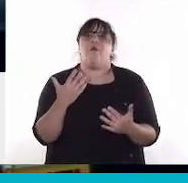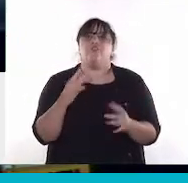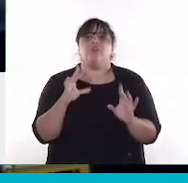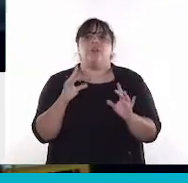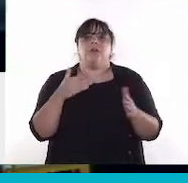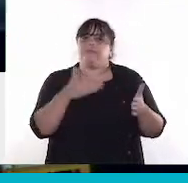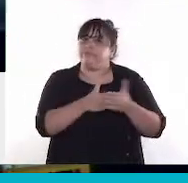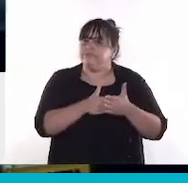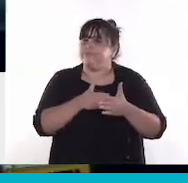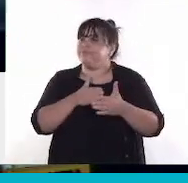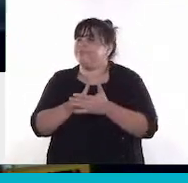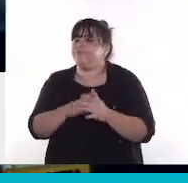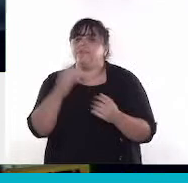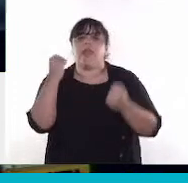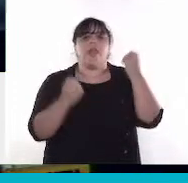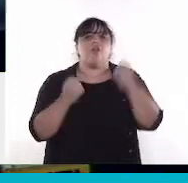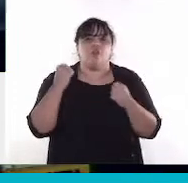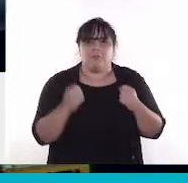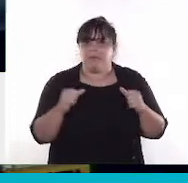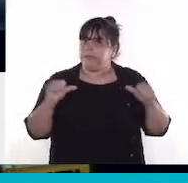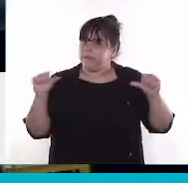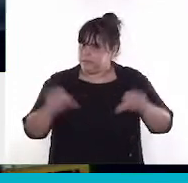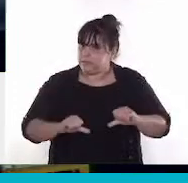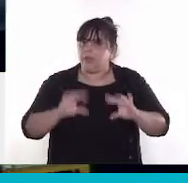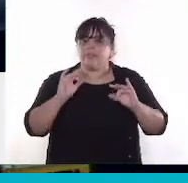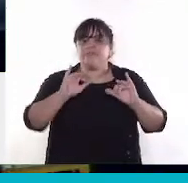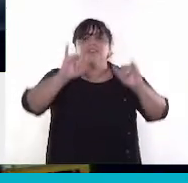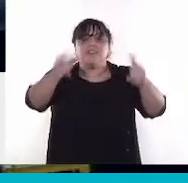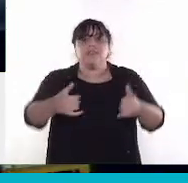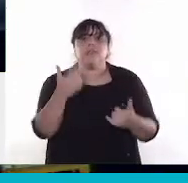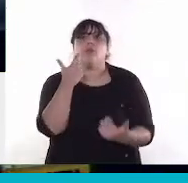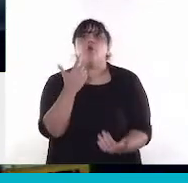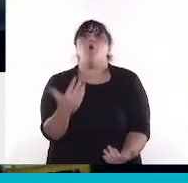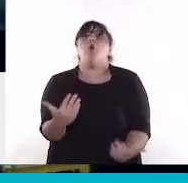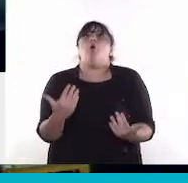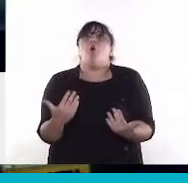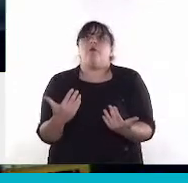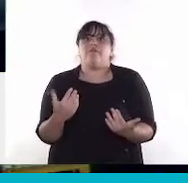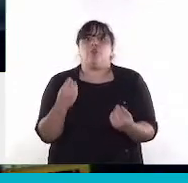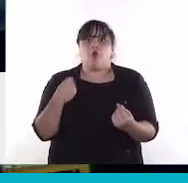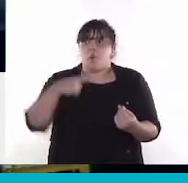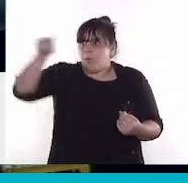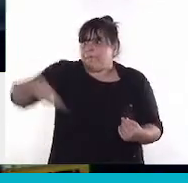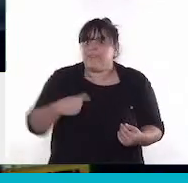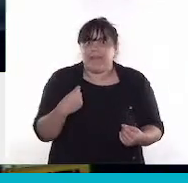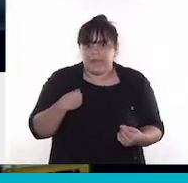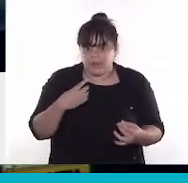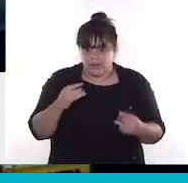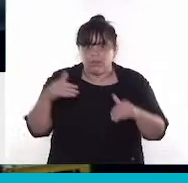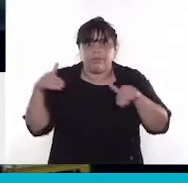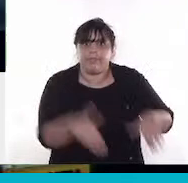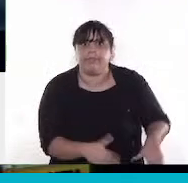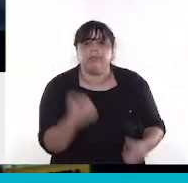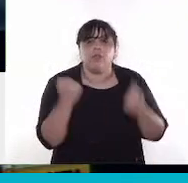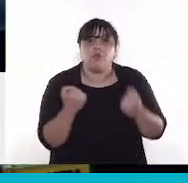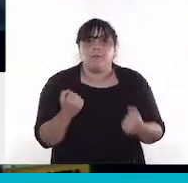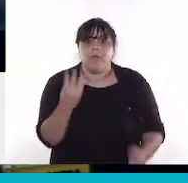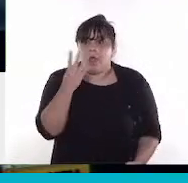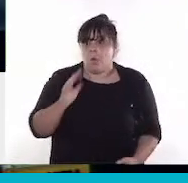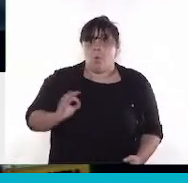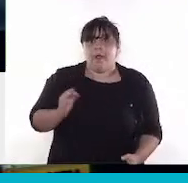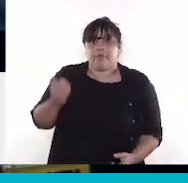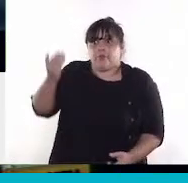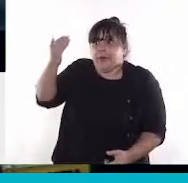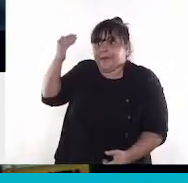dificultades económicas. ¿Cómo no vamos a estar ante grandes dificultades económicas? 4 años de